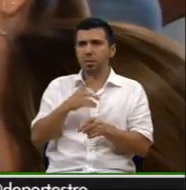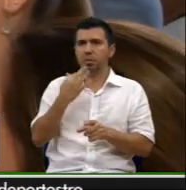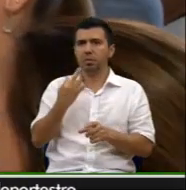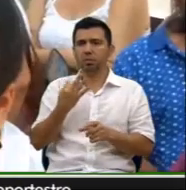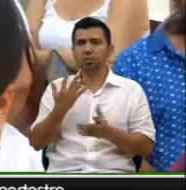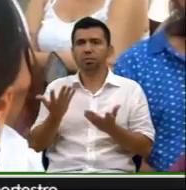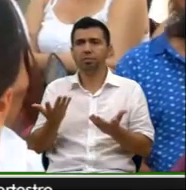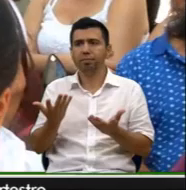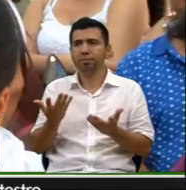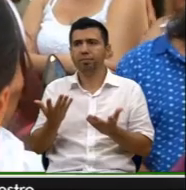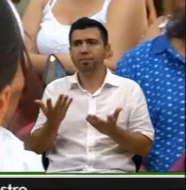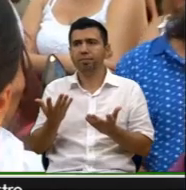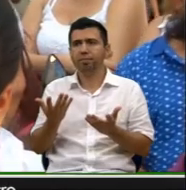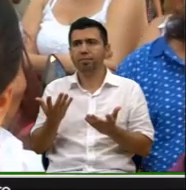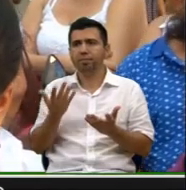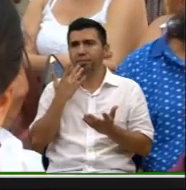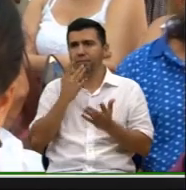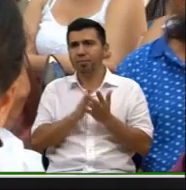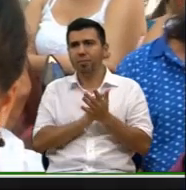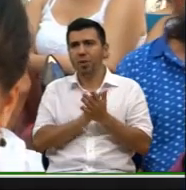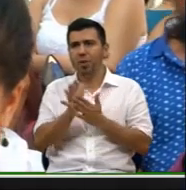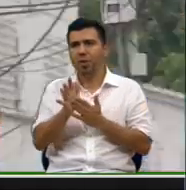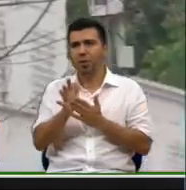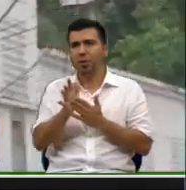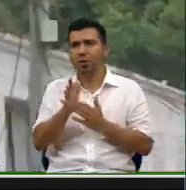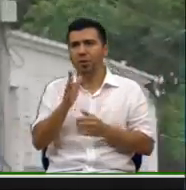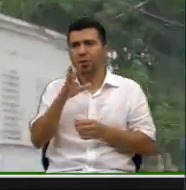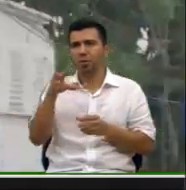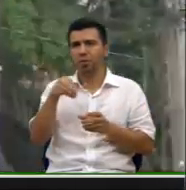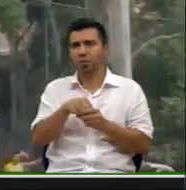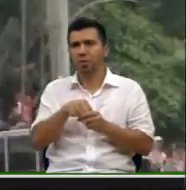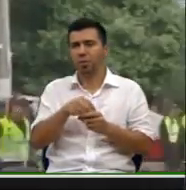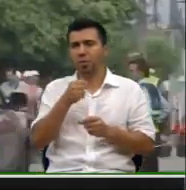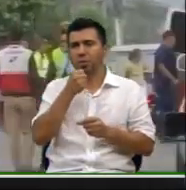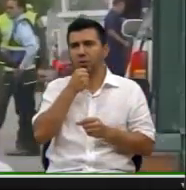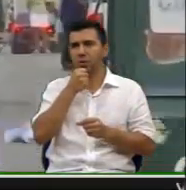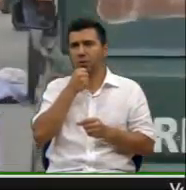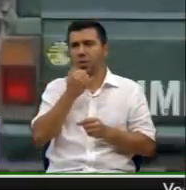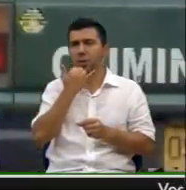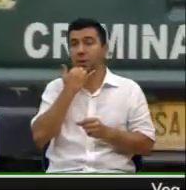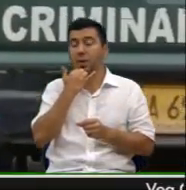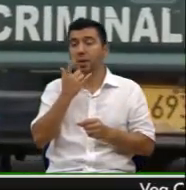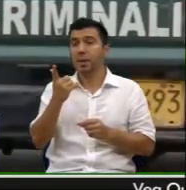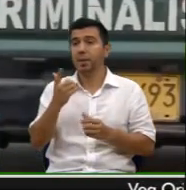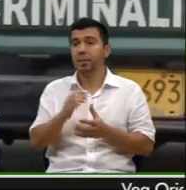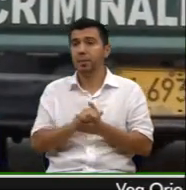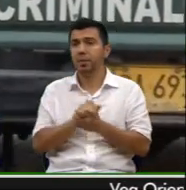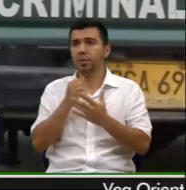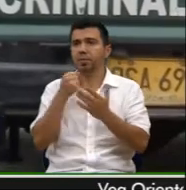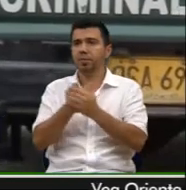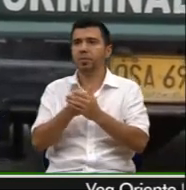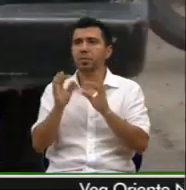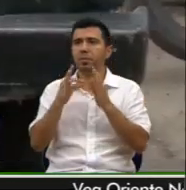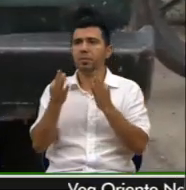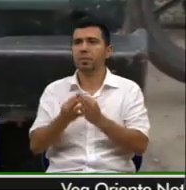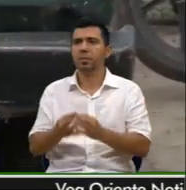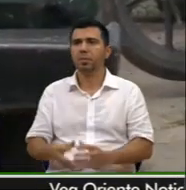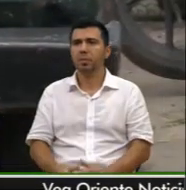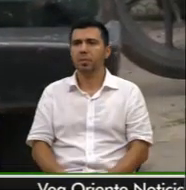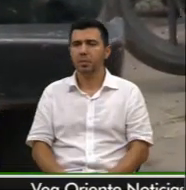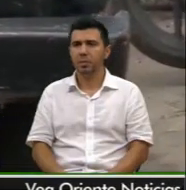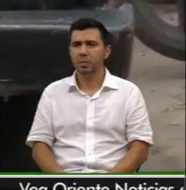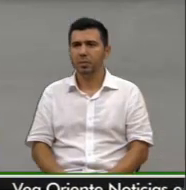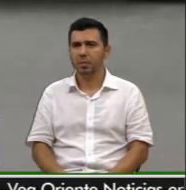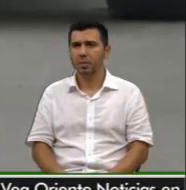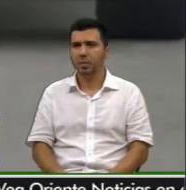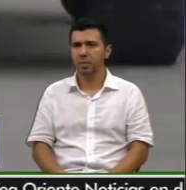contó en exclusiva a Oriente noticias algunos detalles del deceso de sus familiares las versiones cuentan que